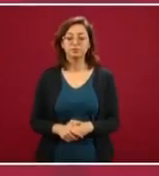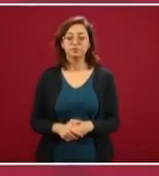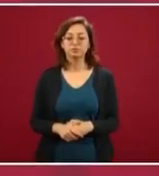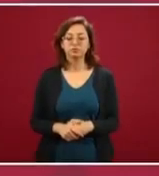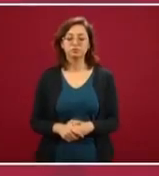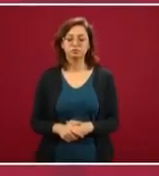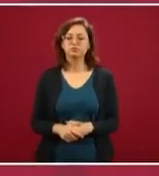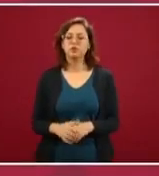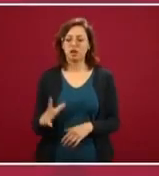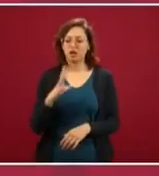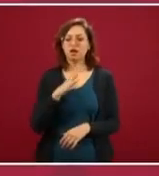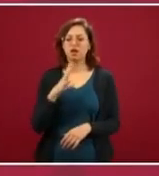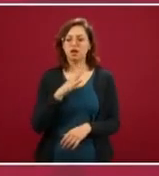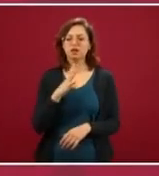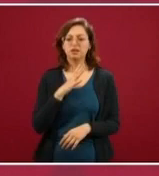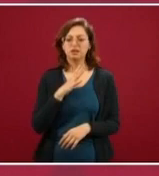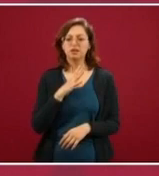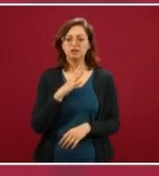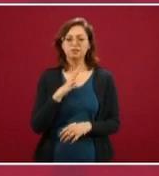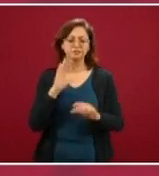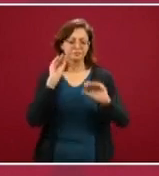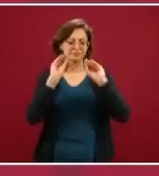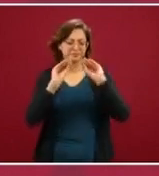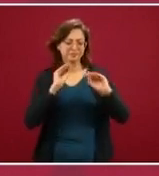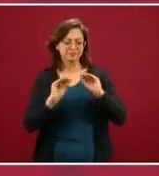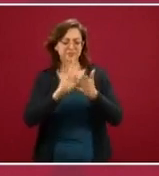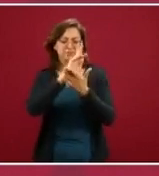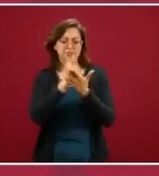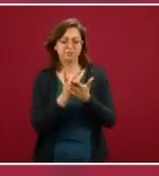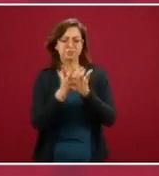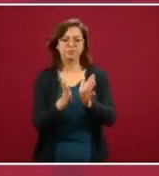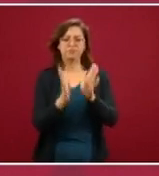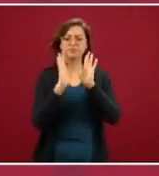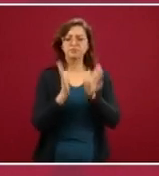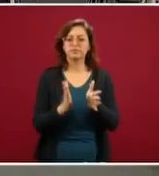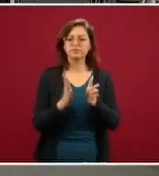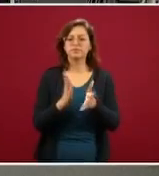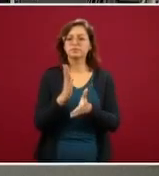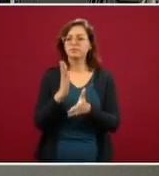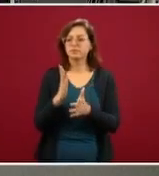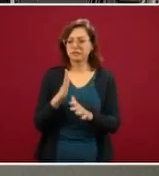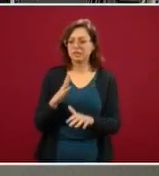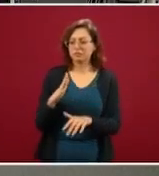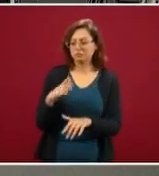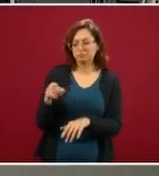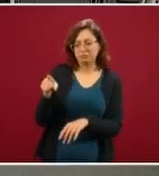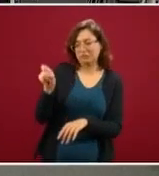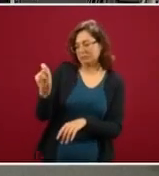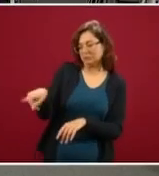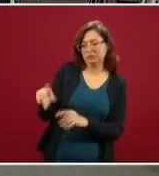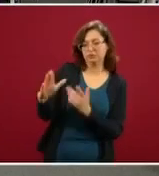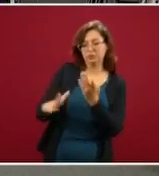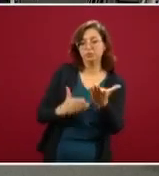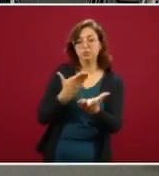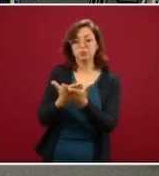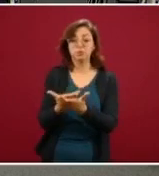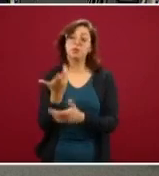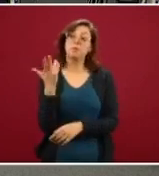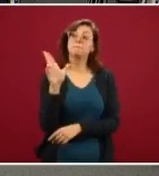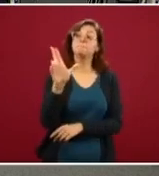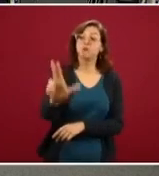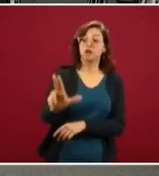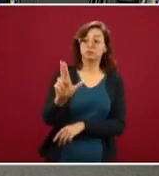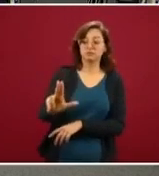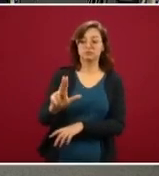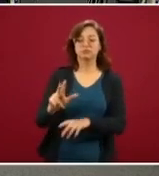tiene el diseño de lo que estás planteando en lo general, el martes lo van a presentar.